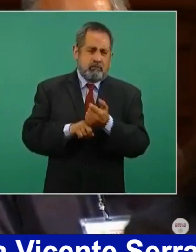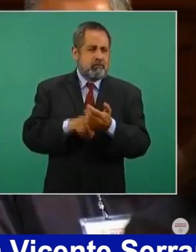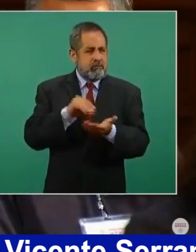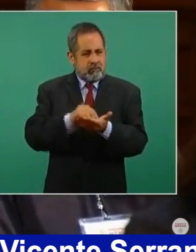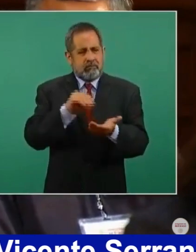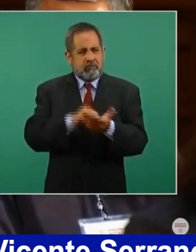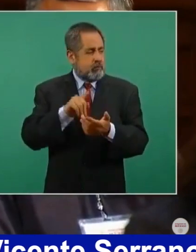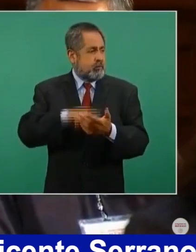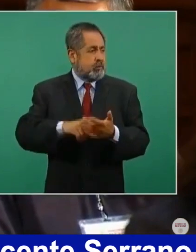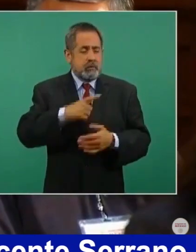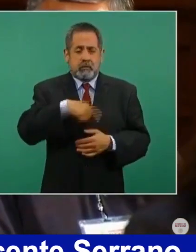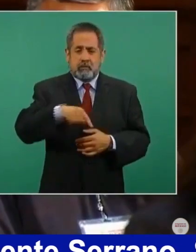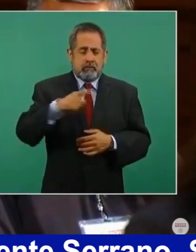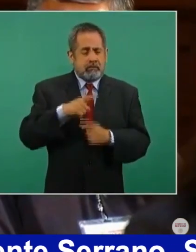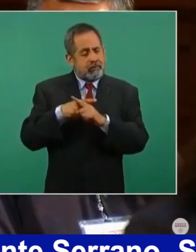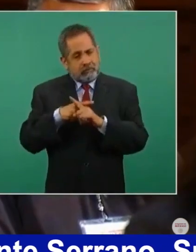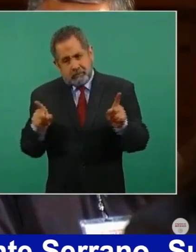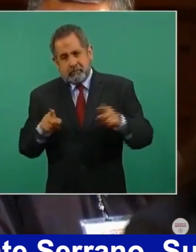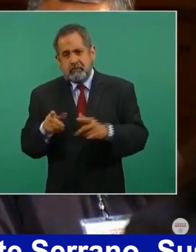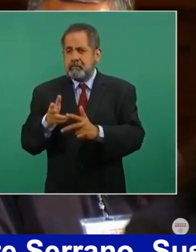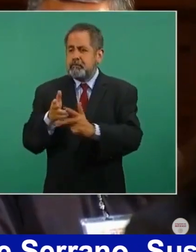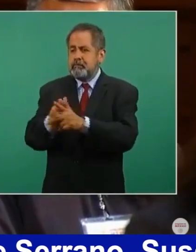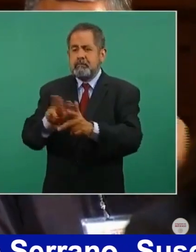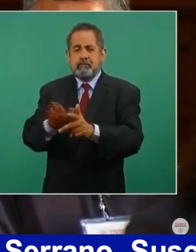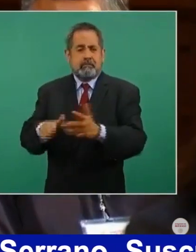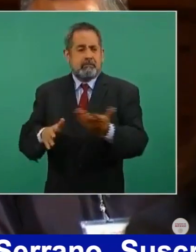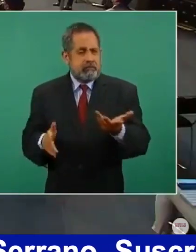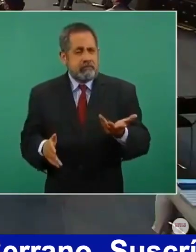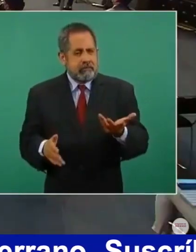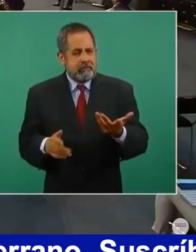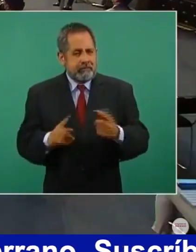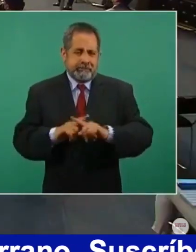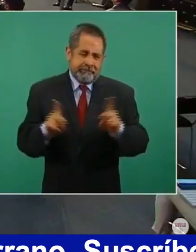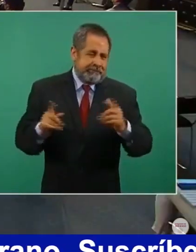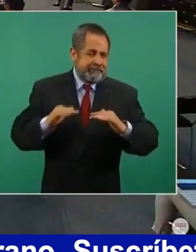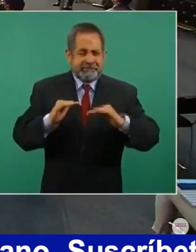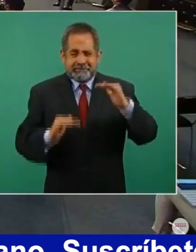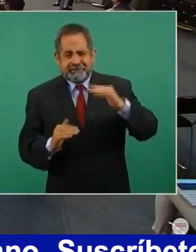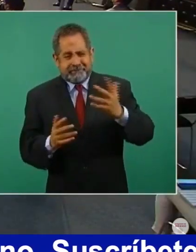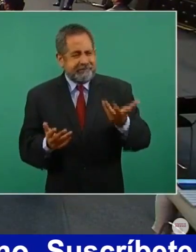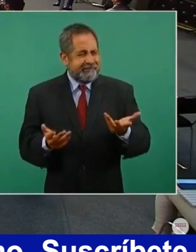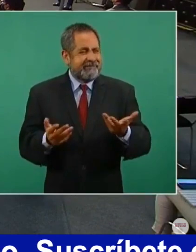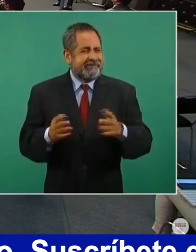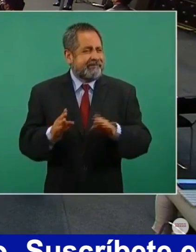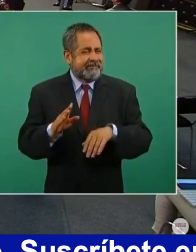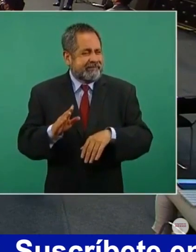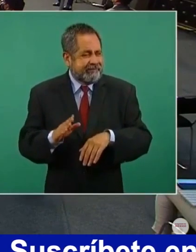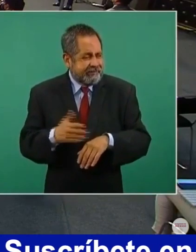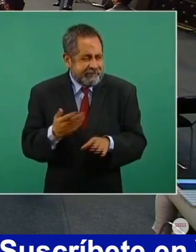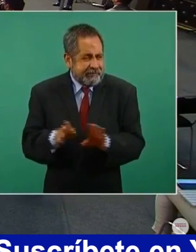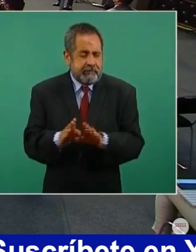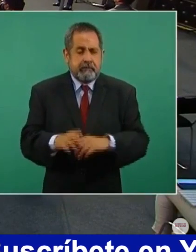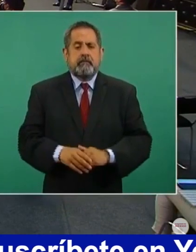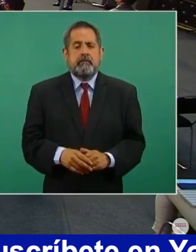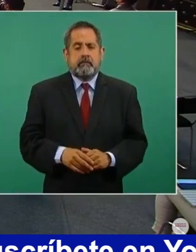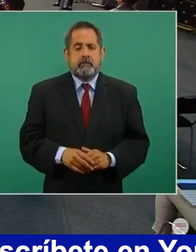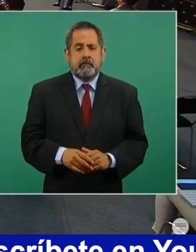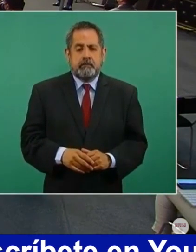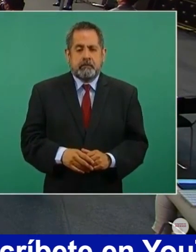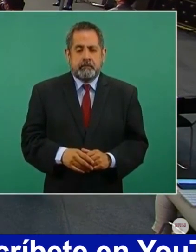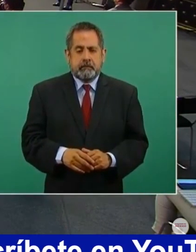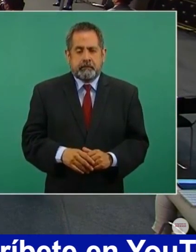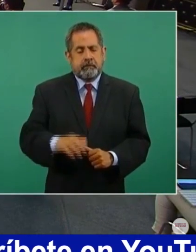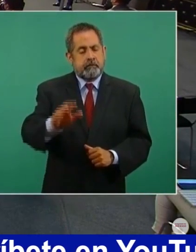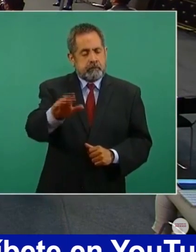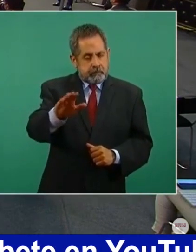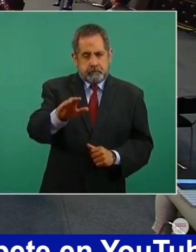tiene causas muy distintas a las que tienen los demás tipos de desigualdad, presidente. Pues estamos trabajando todos